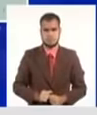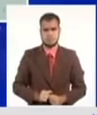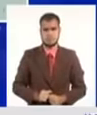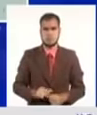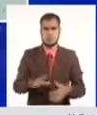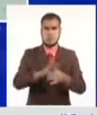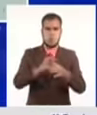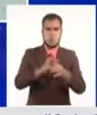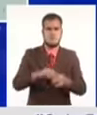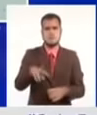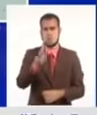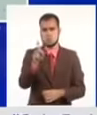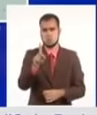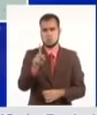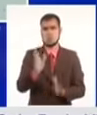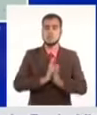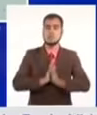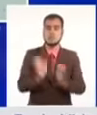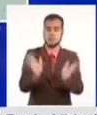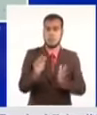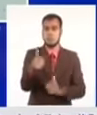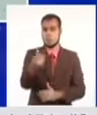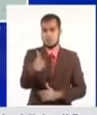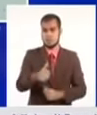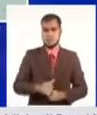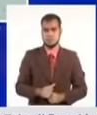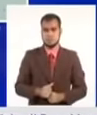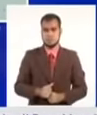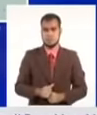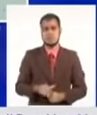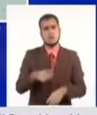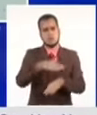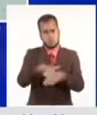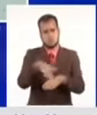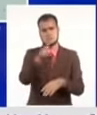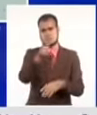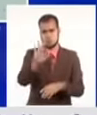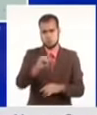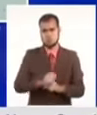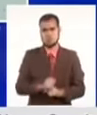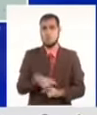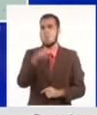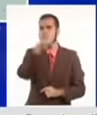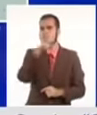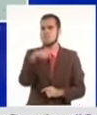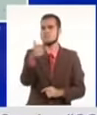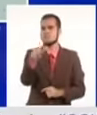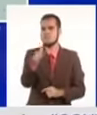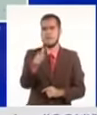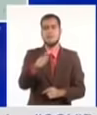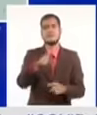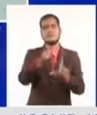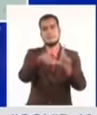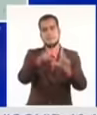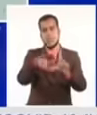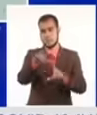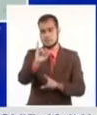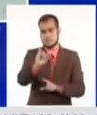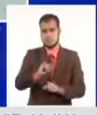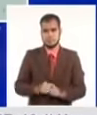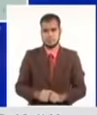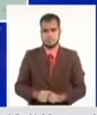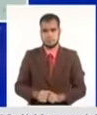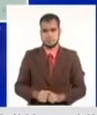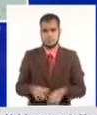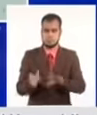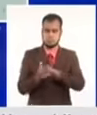Guanabacoa 21, San Miguel del Padrón 18, Cotorro 10 y Regla 6. En el caso de